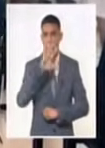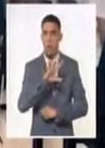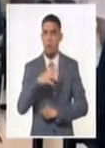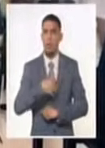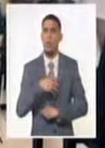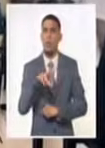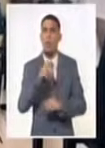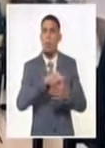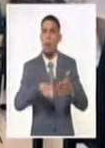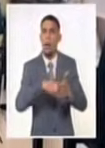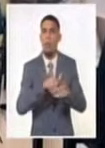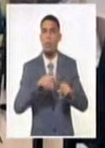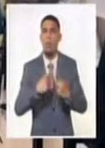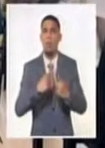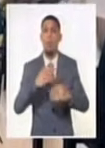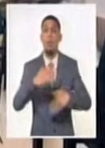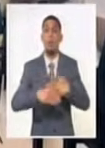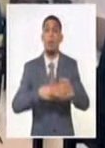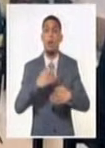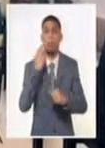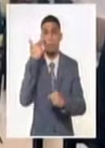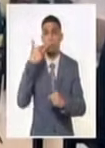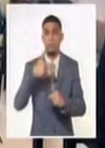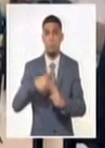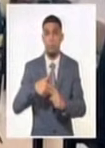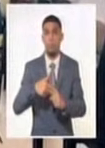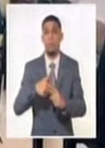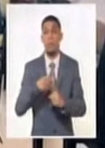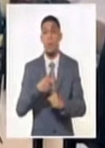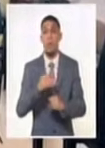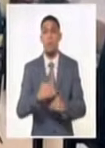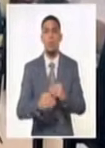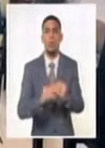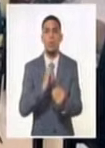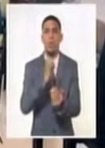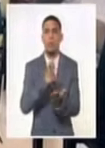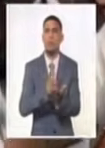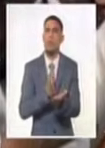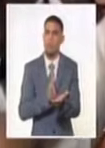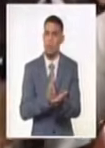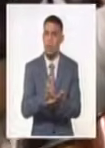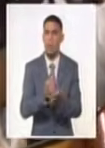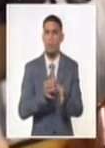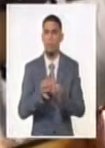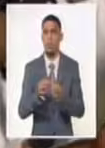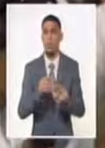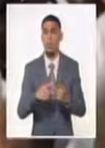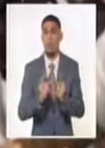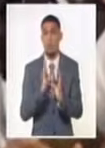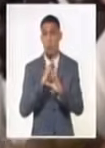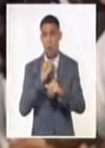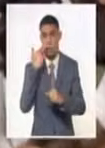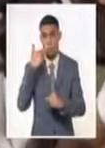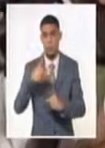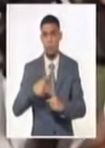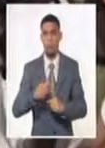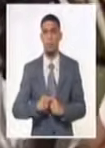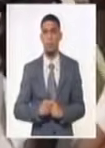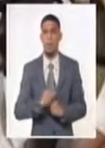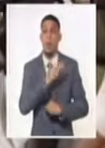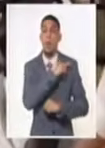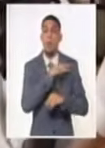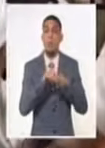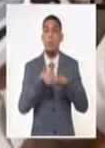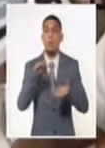para garantizar que el proceso docente educativo no se detenga ante el complejo escenario con el suministro de combustibles. El Ministerio de Cultura